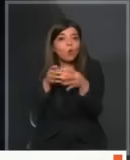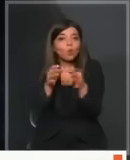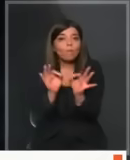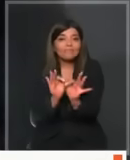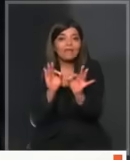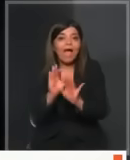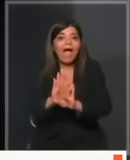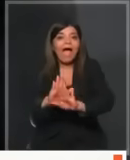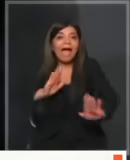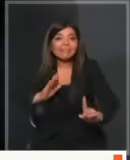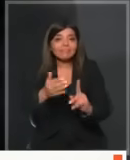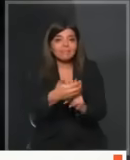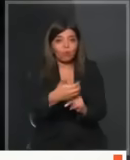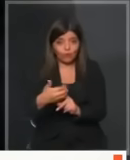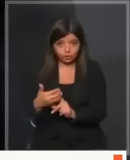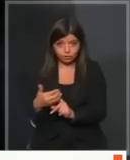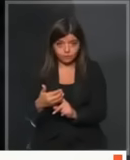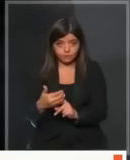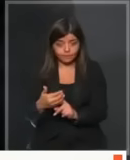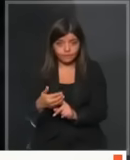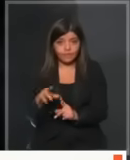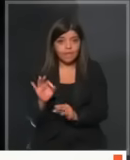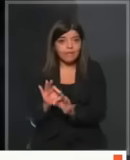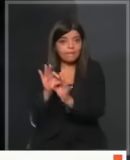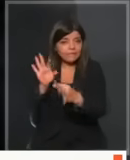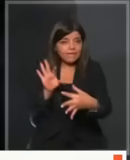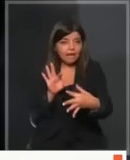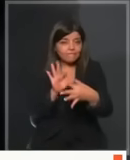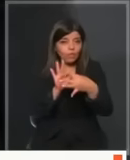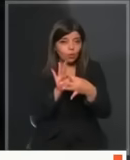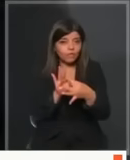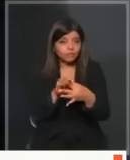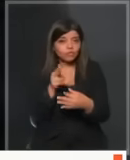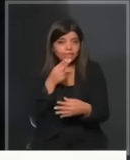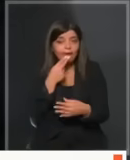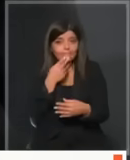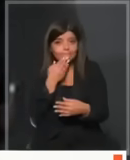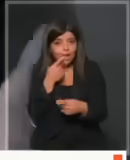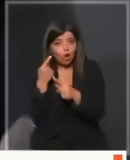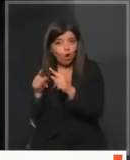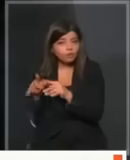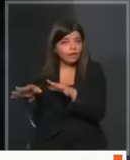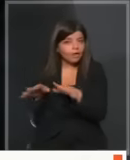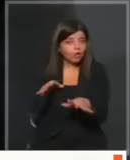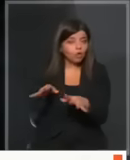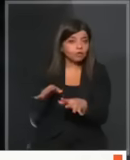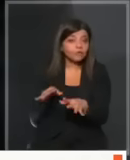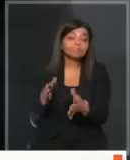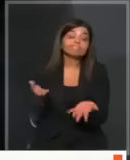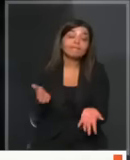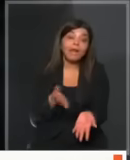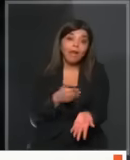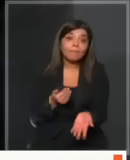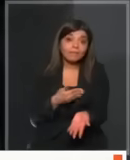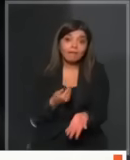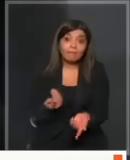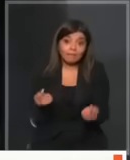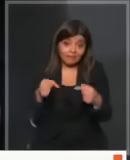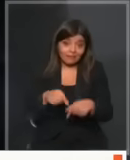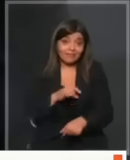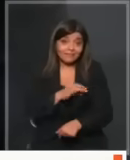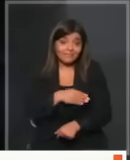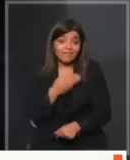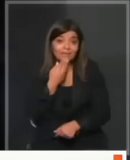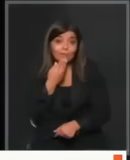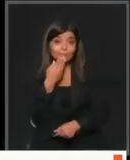antisecuestro, que además, por su especial vinculación, también ven otro tipo de fenómeno que también lamentablemente estamos viendo aparecer en Chile, que son